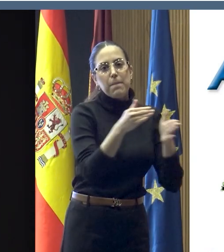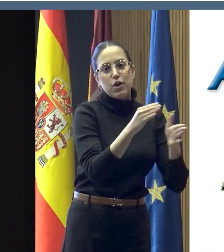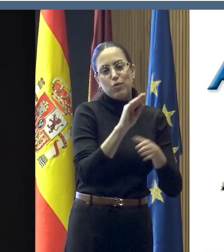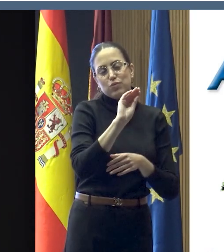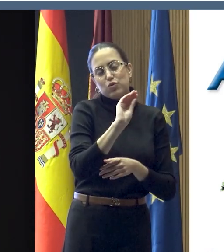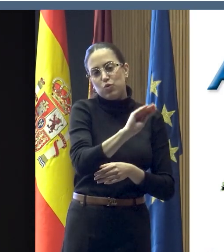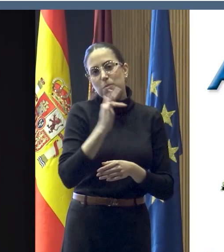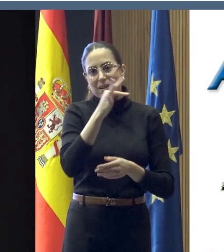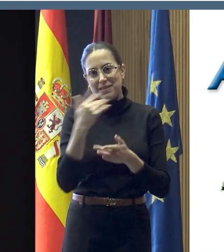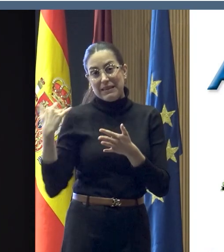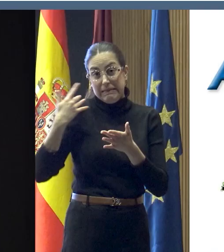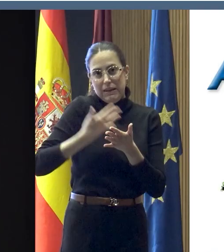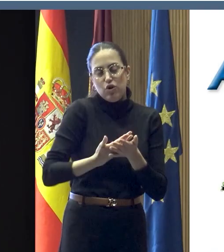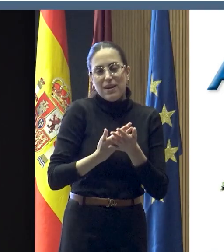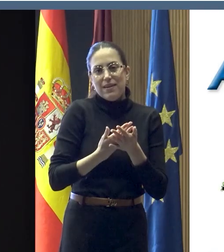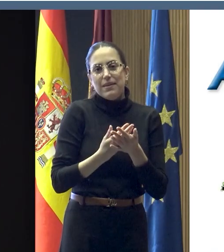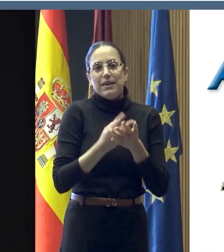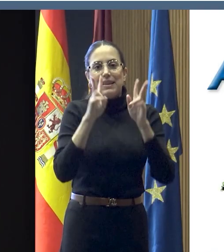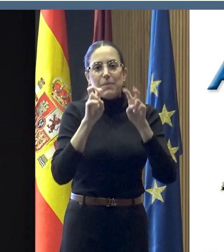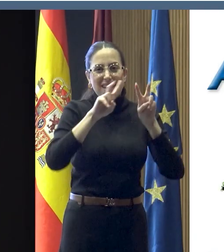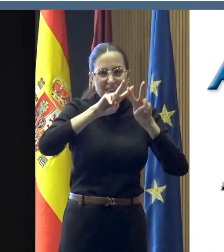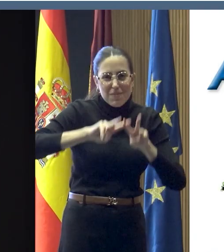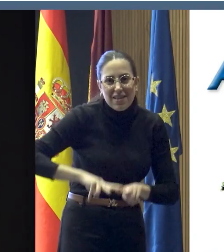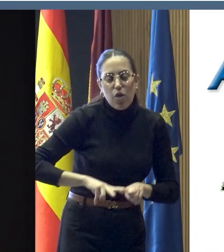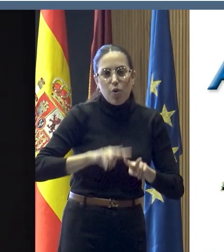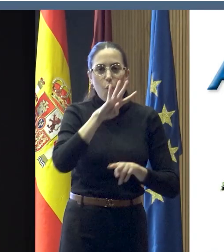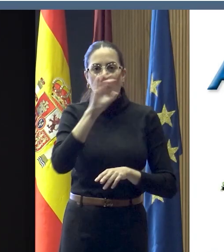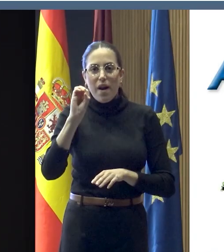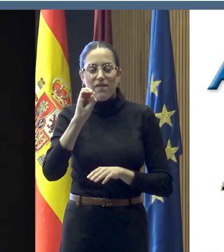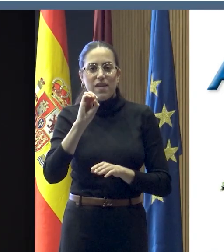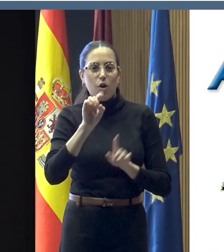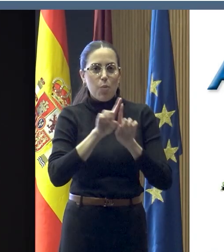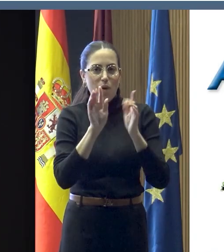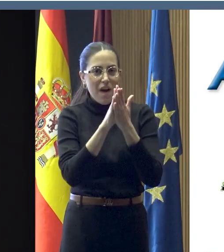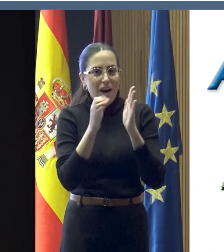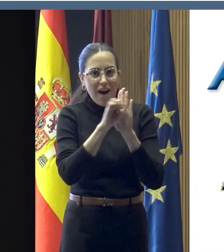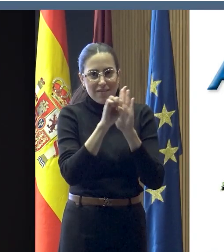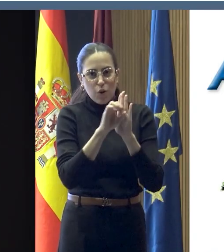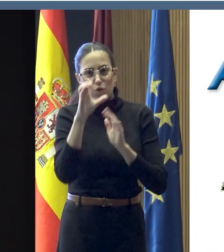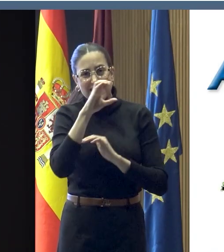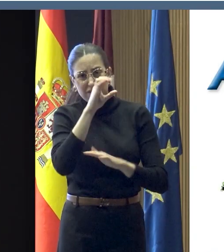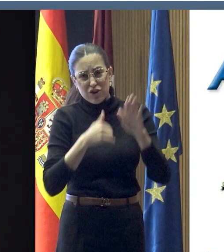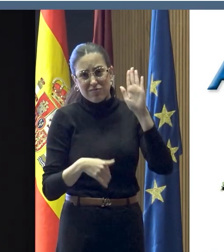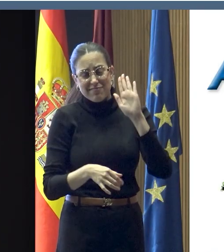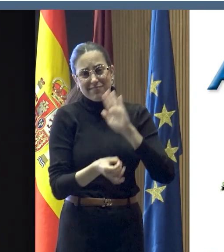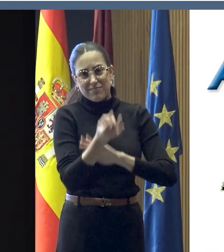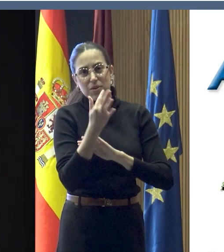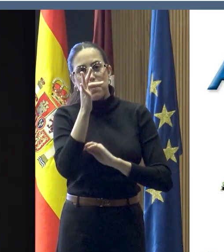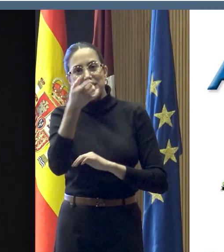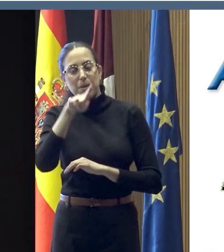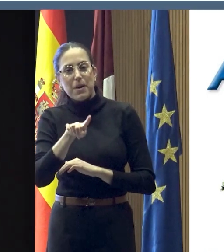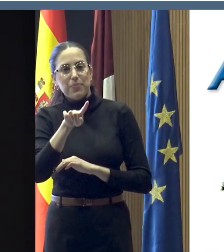labor investigadora con alrededor de 40 publicaciones científicas y varios sexenios de